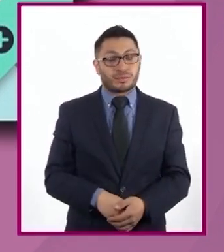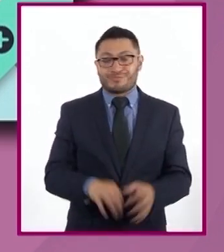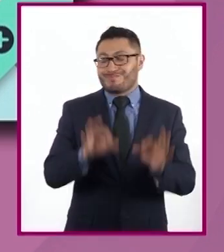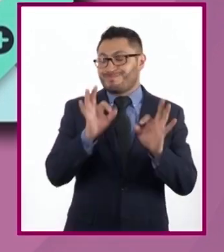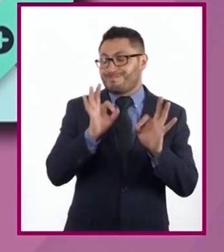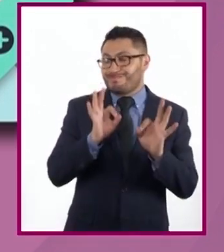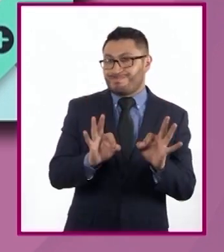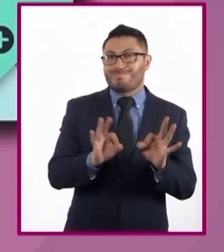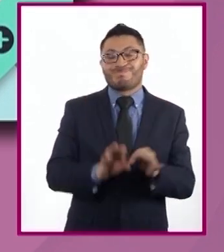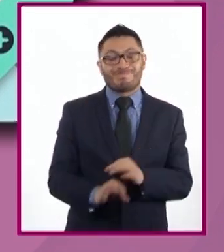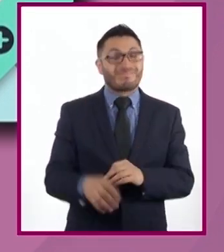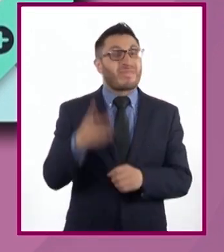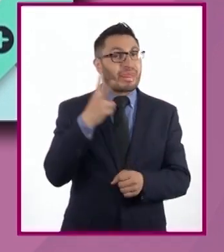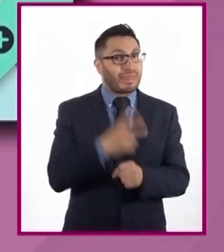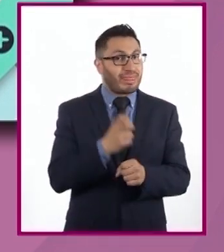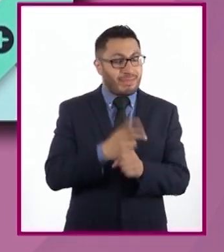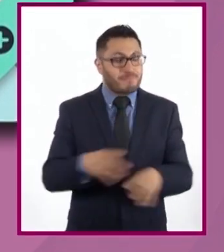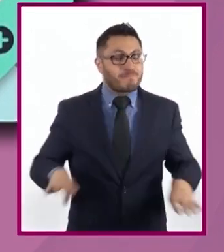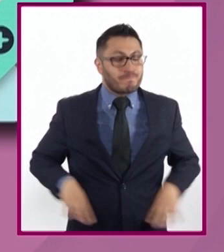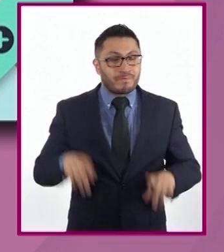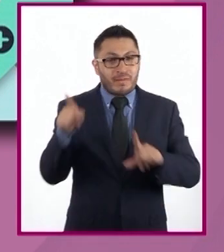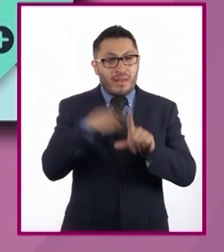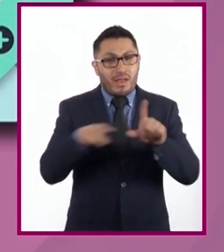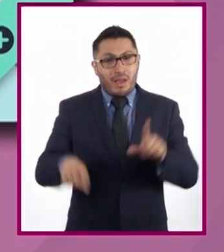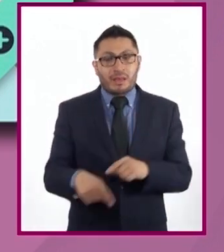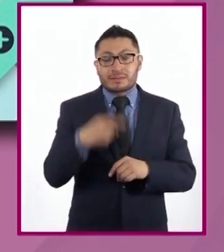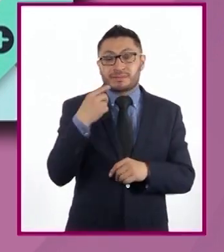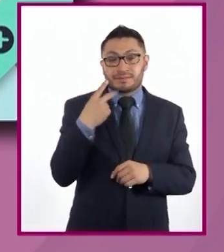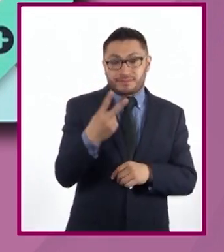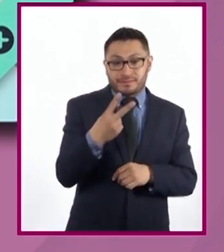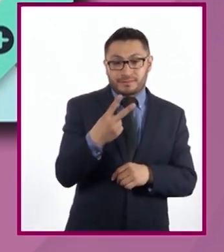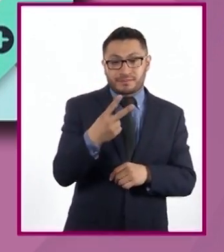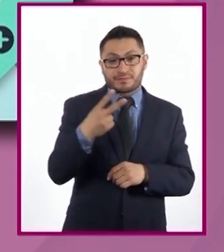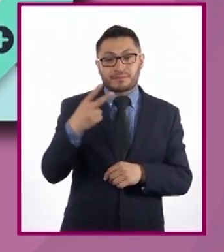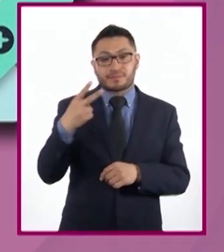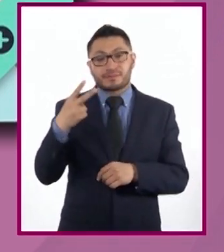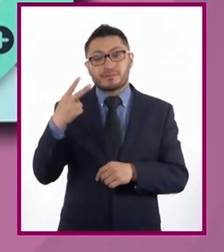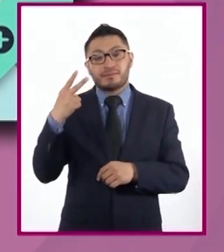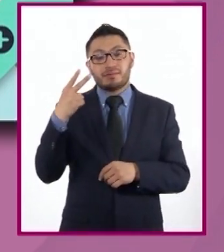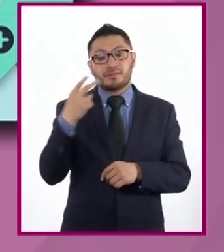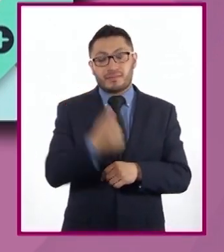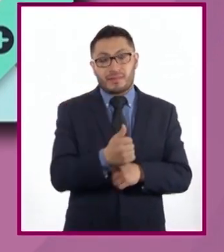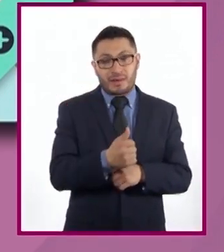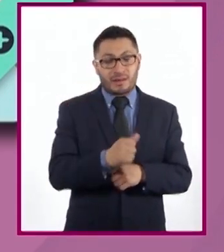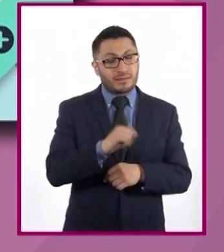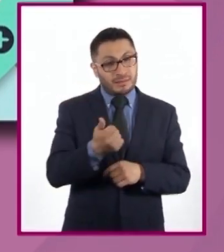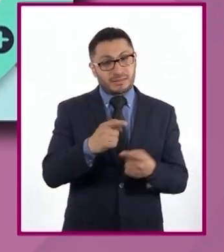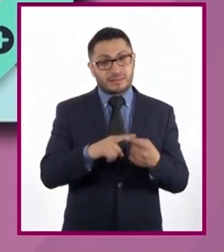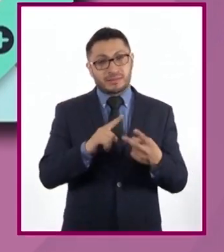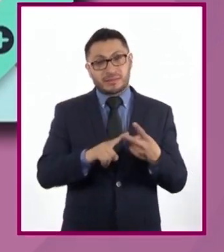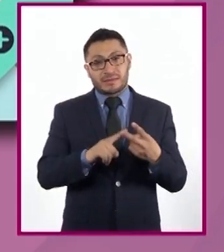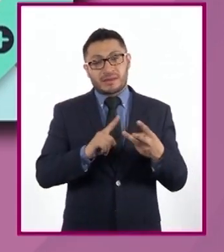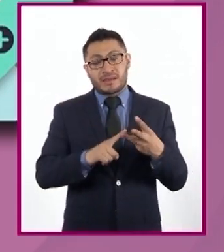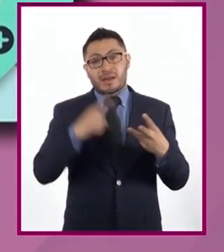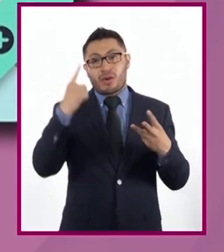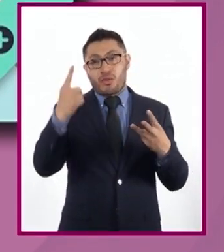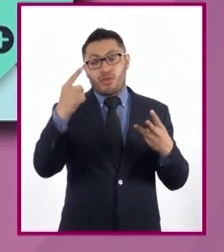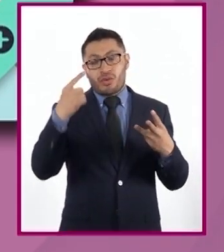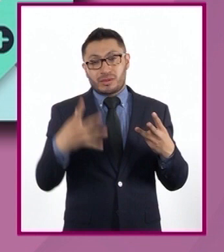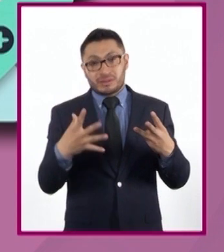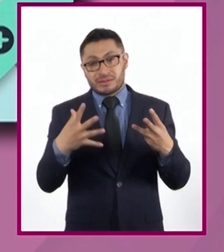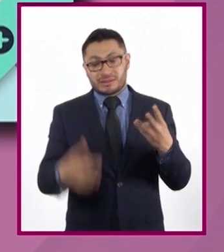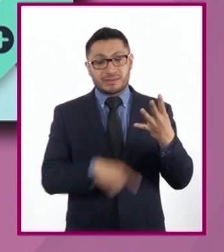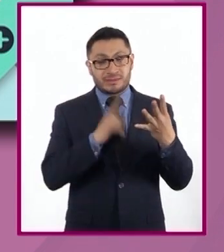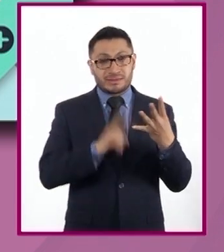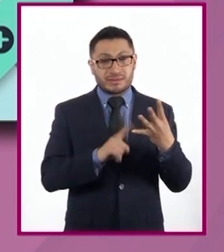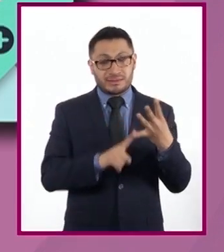Correcto. El segundo par de ángulos son el 2 y el 6. El tercero es 1 y 5.